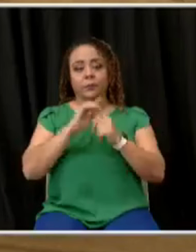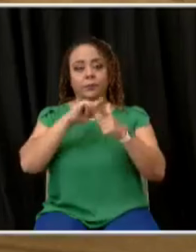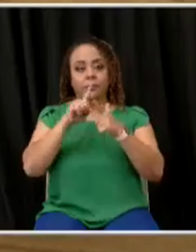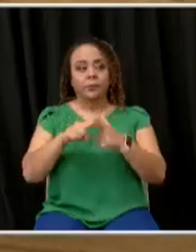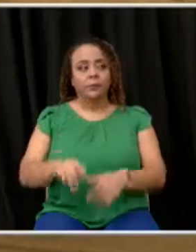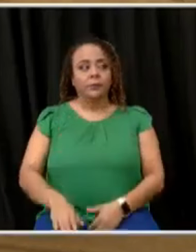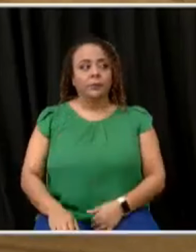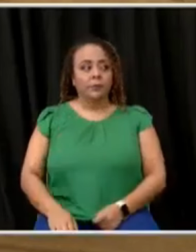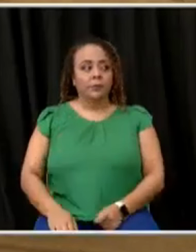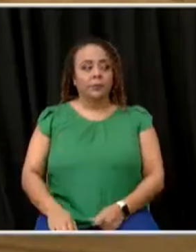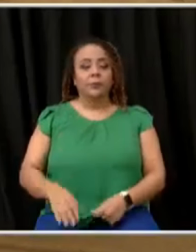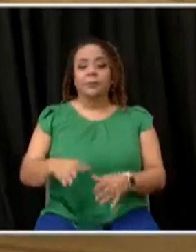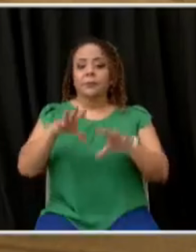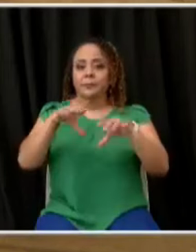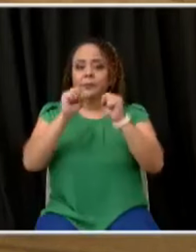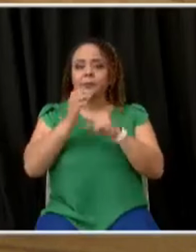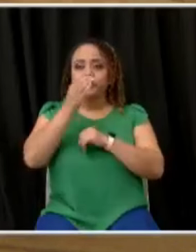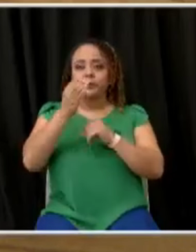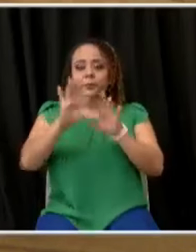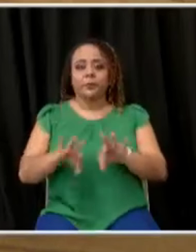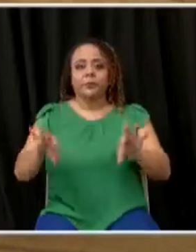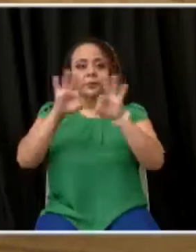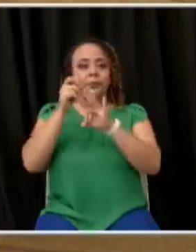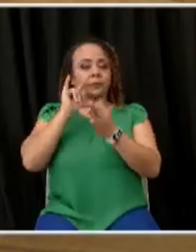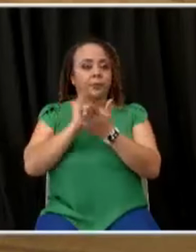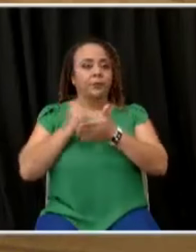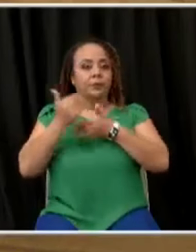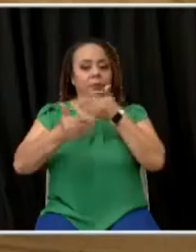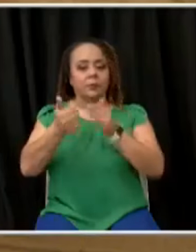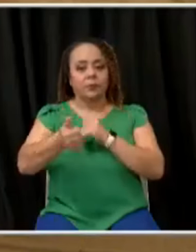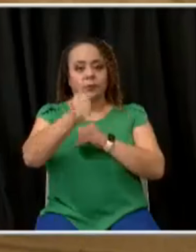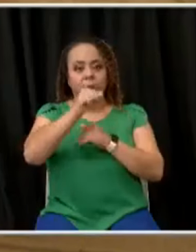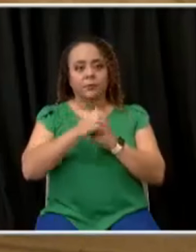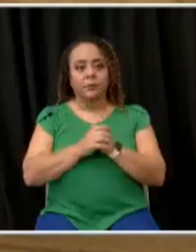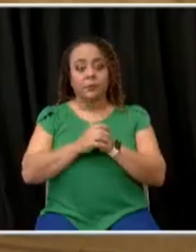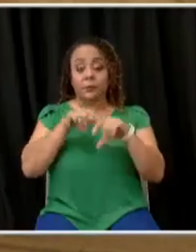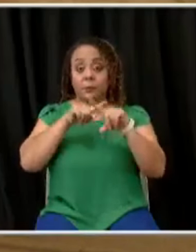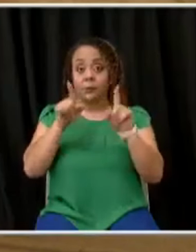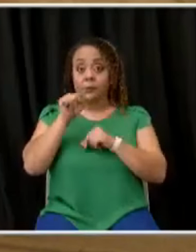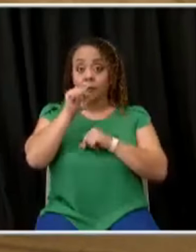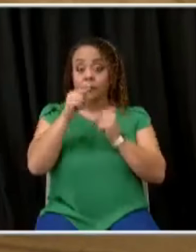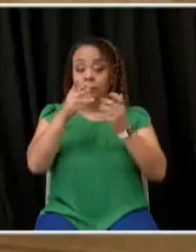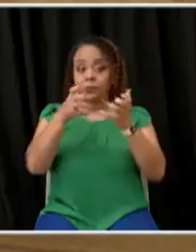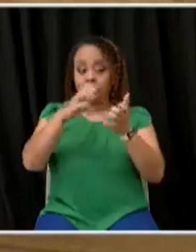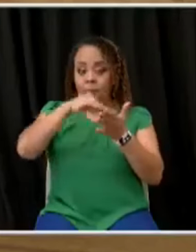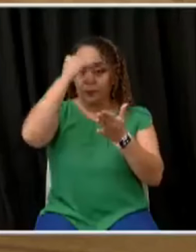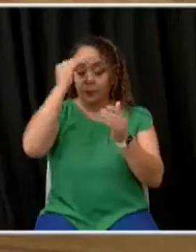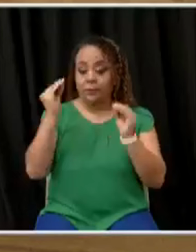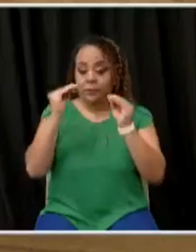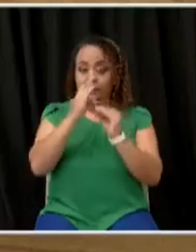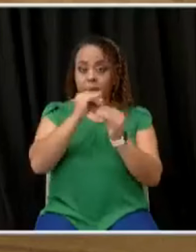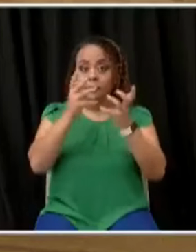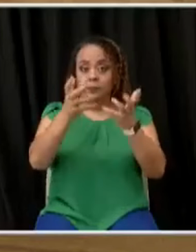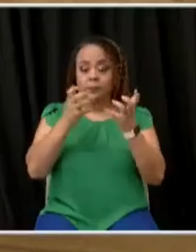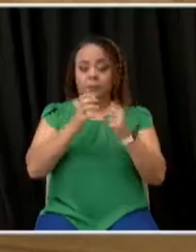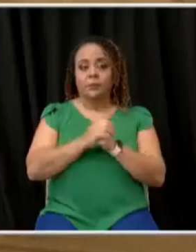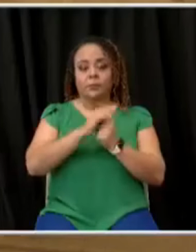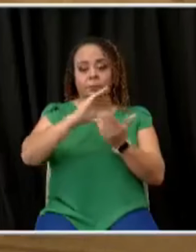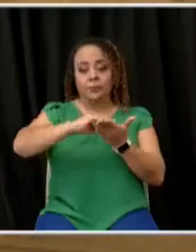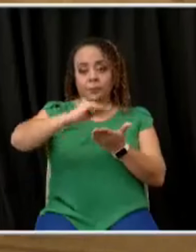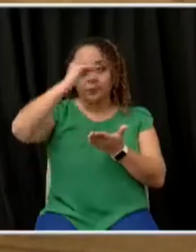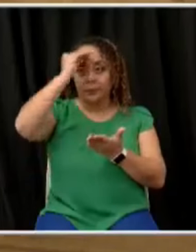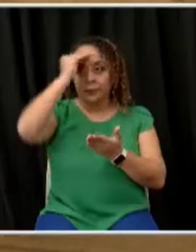Entonces, tomemos estas recomendaciones importantes para este proceso de hidratación. Pero si usted quiere aprender más y quiere aprender a